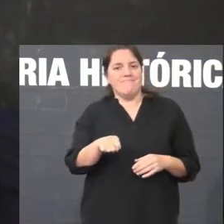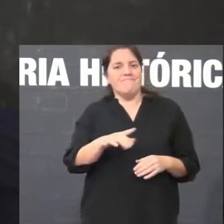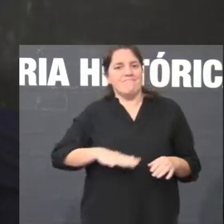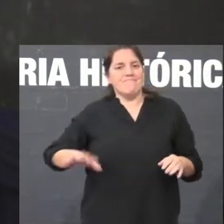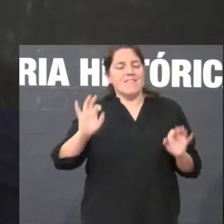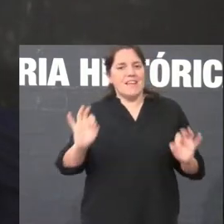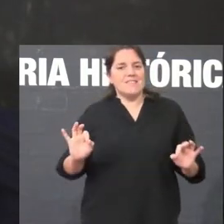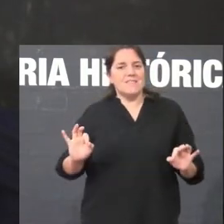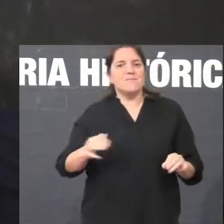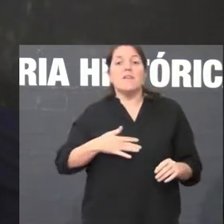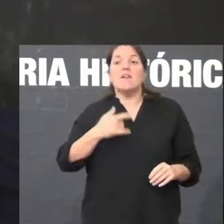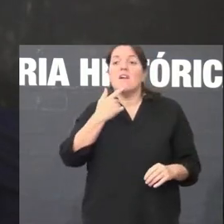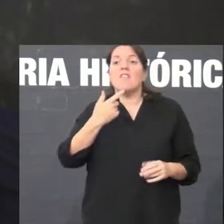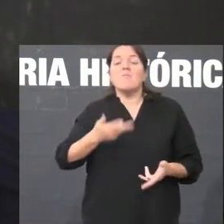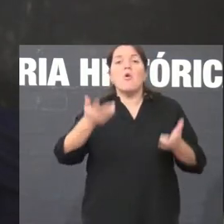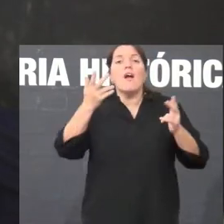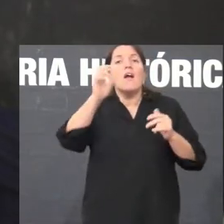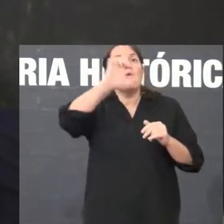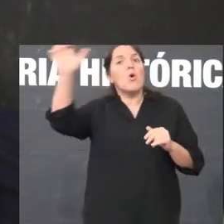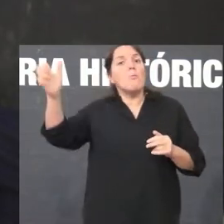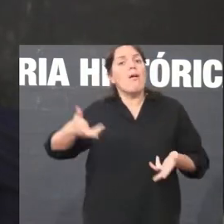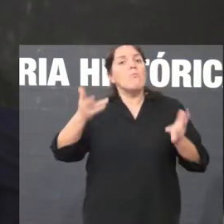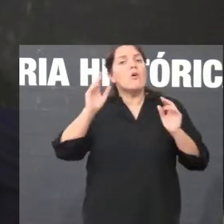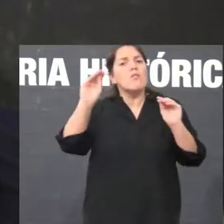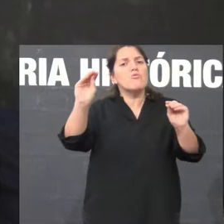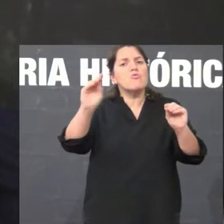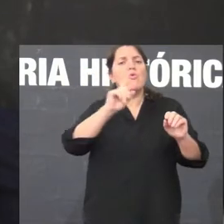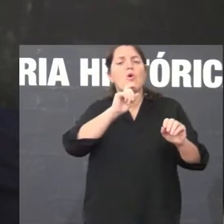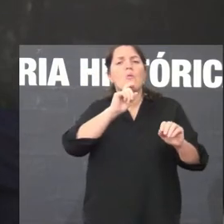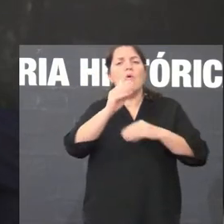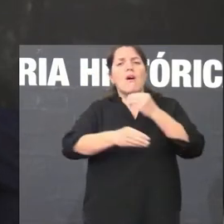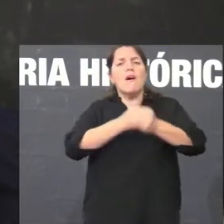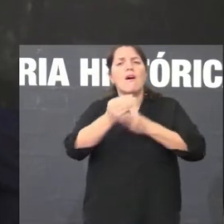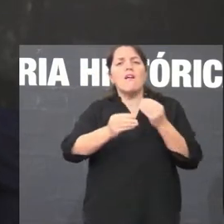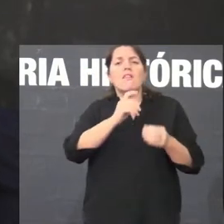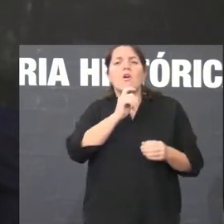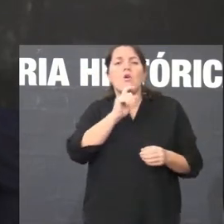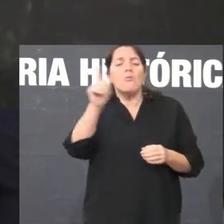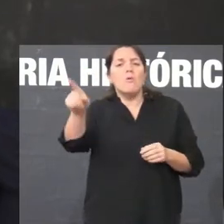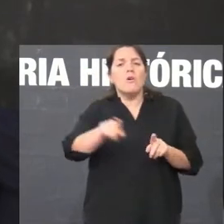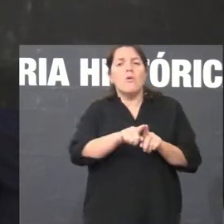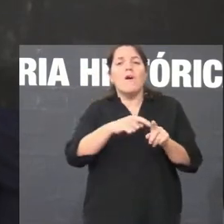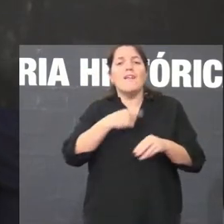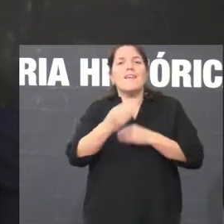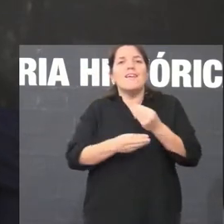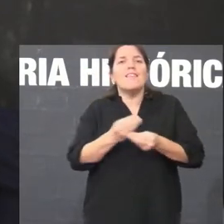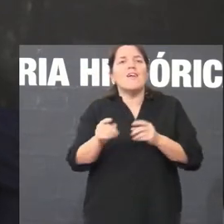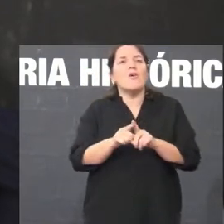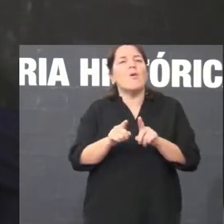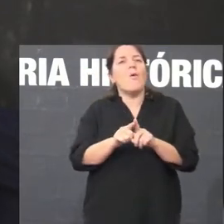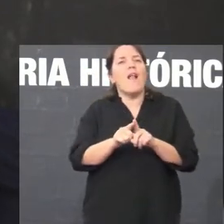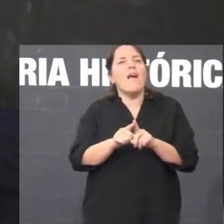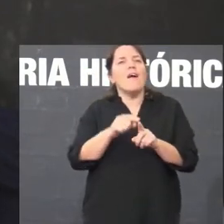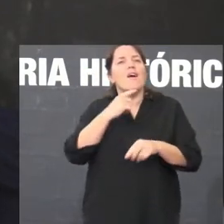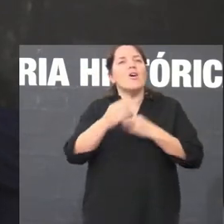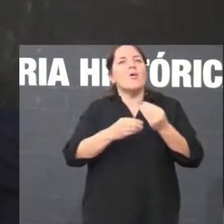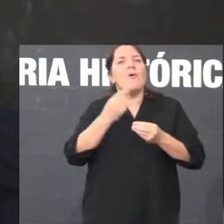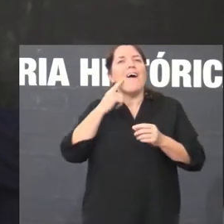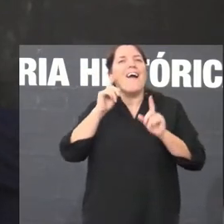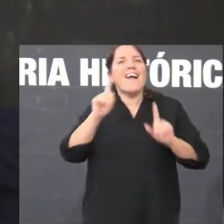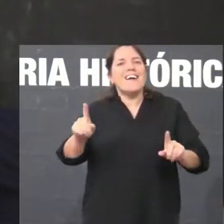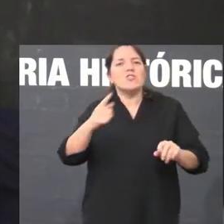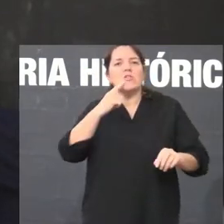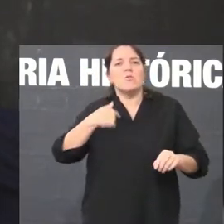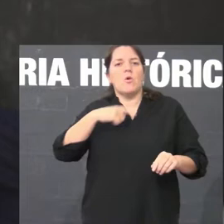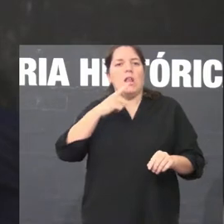La democracia en Europa se construyó con los materiales nobles producto de la derrota del